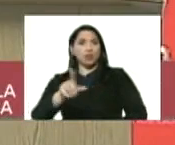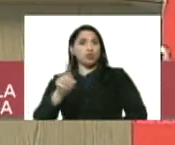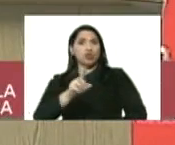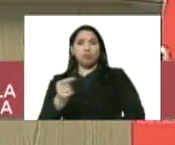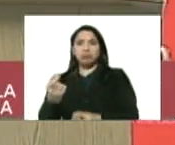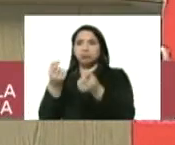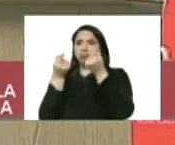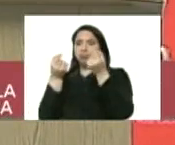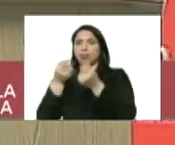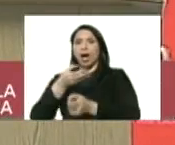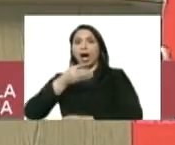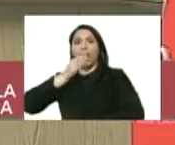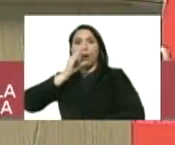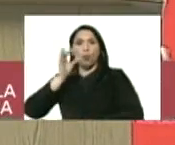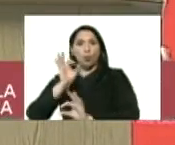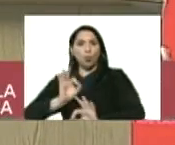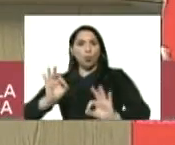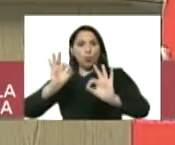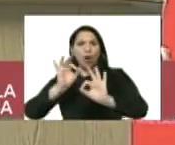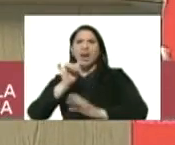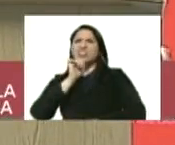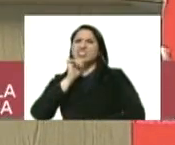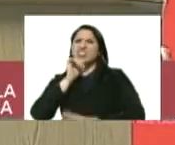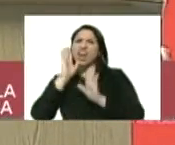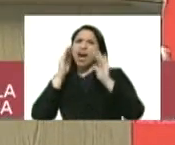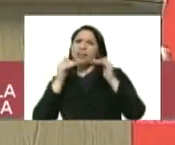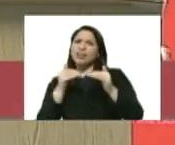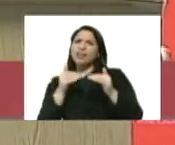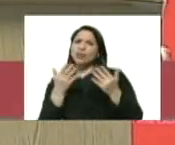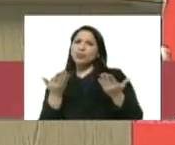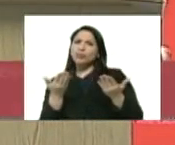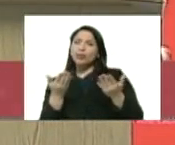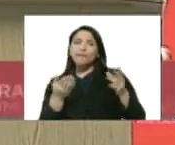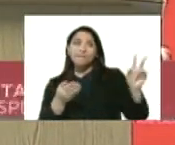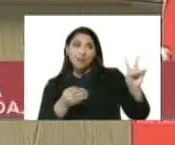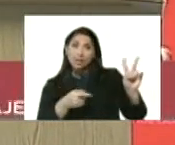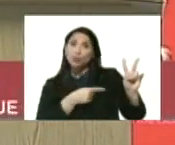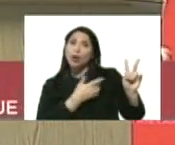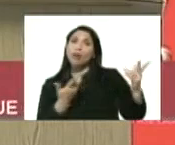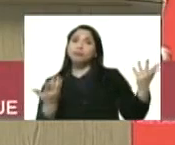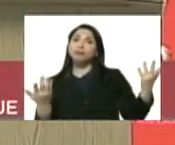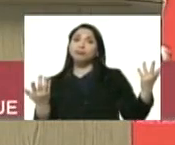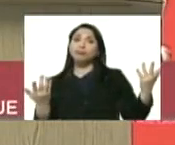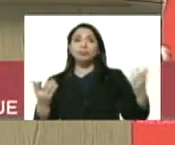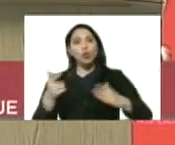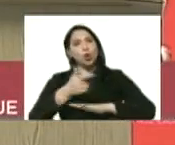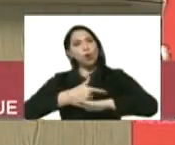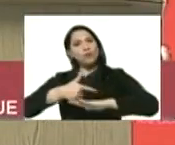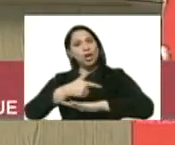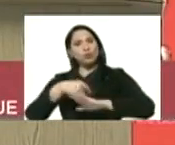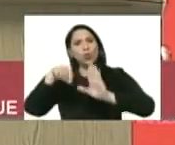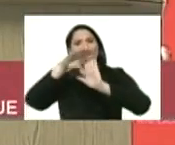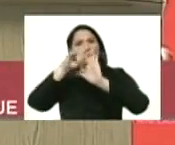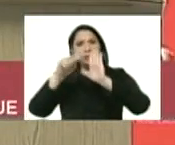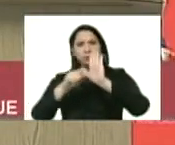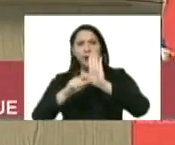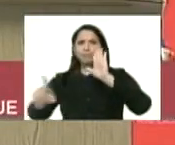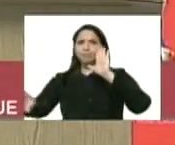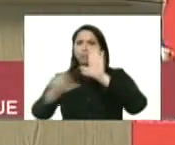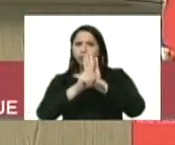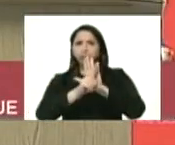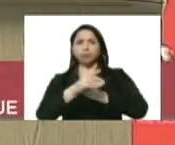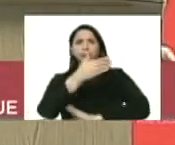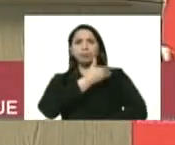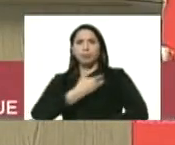un vaso de agua. ¿Quién les está tendiendo la mano? Venezuela, el gobierno constitucional y legítimo